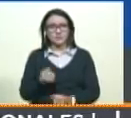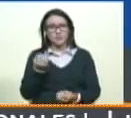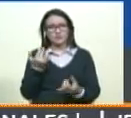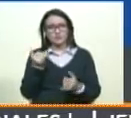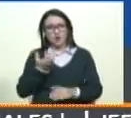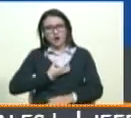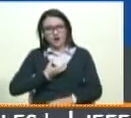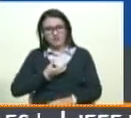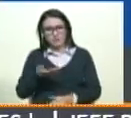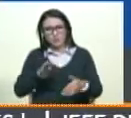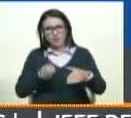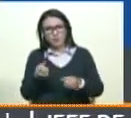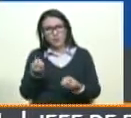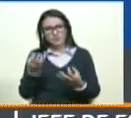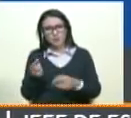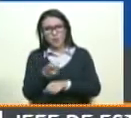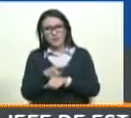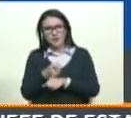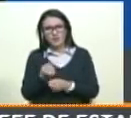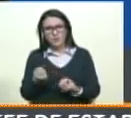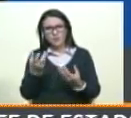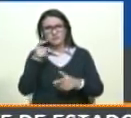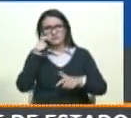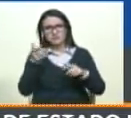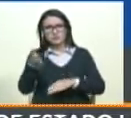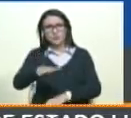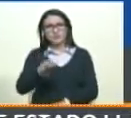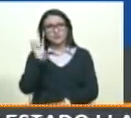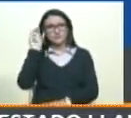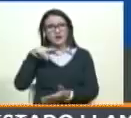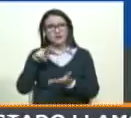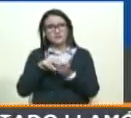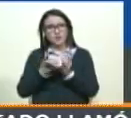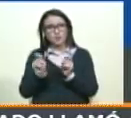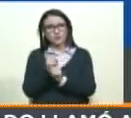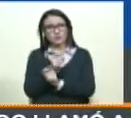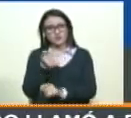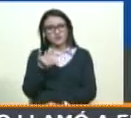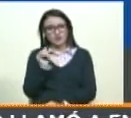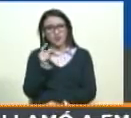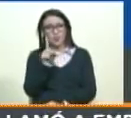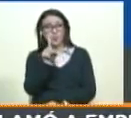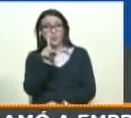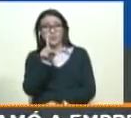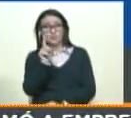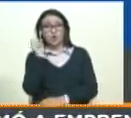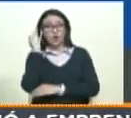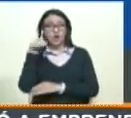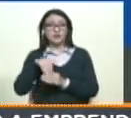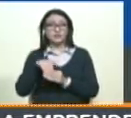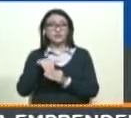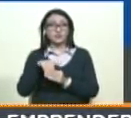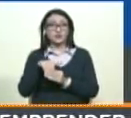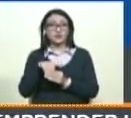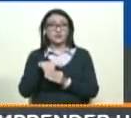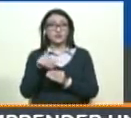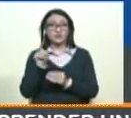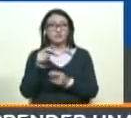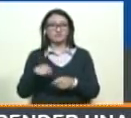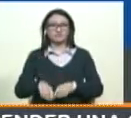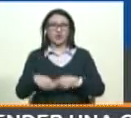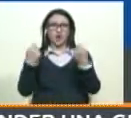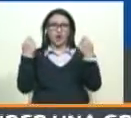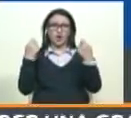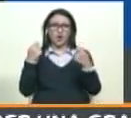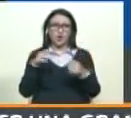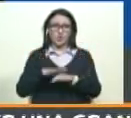los alcaldes, para los gobernadores? Para la Asamblea Nacional Constituyente hubo uno, sí, pero no en la campaña electoral, sino en los destrozos que estaba